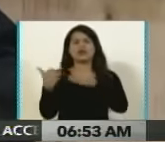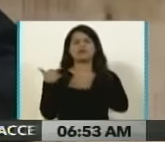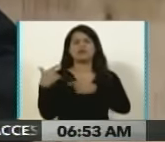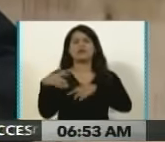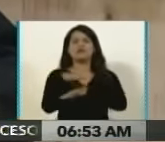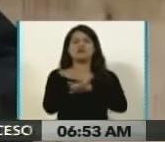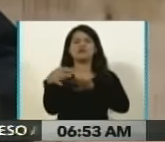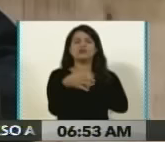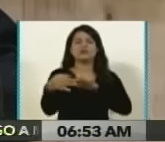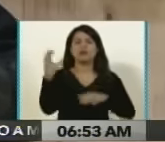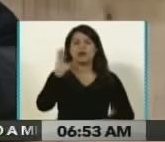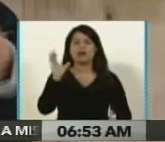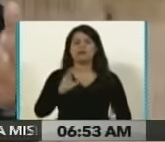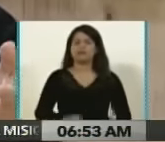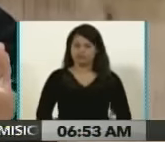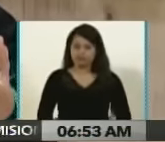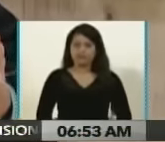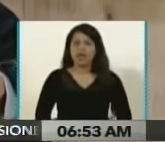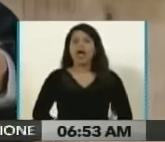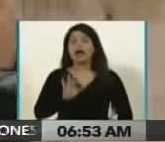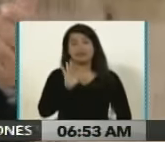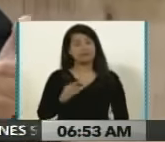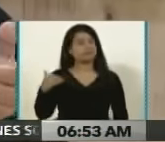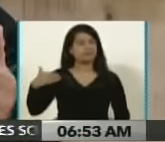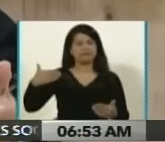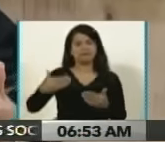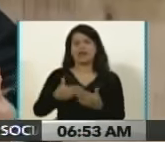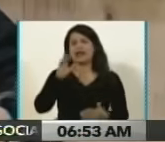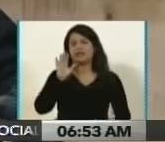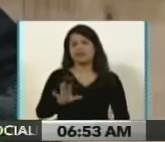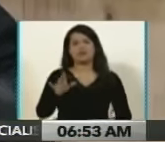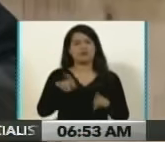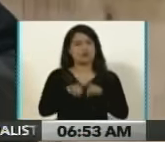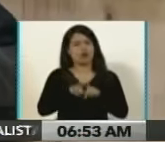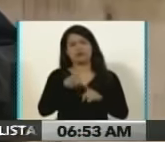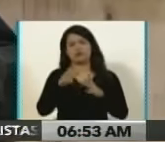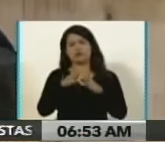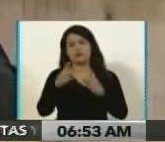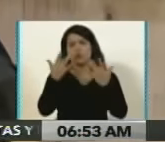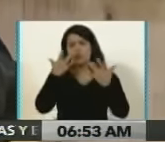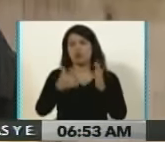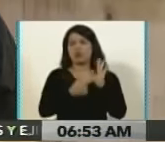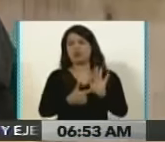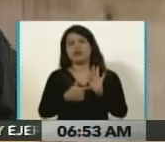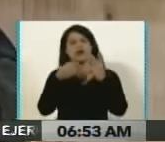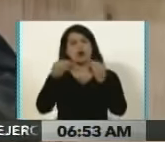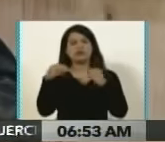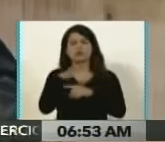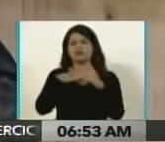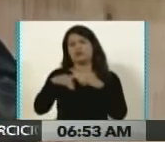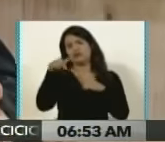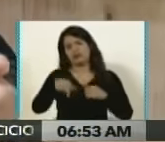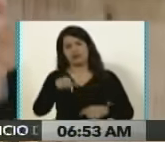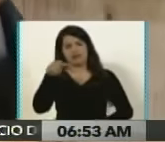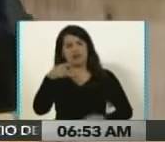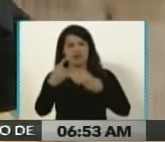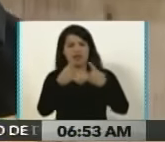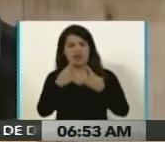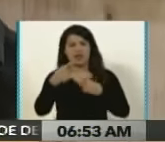así te podría referir cantidad de hechos que muestran cómo comienzan a decirse muchas cosas en la calle.